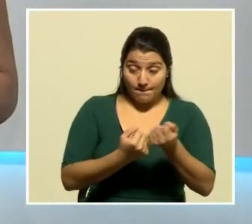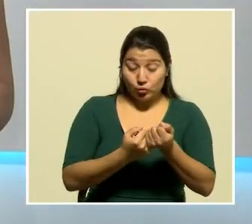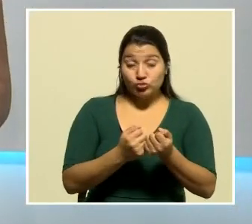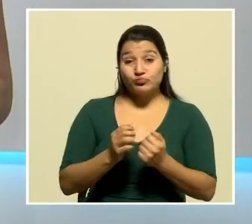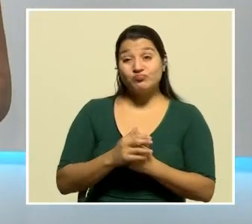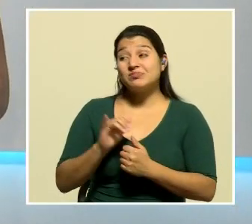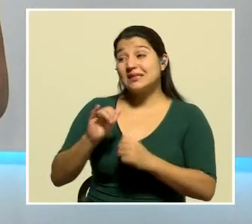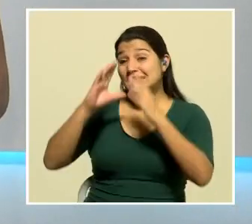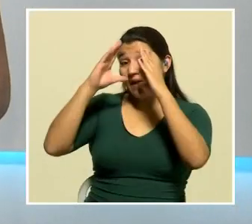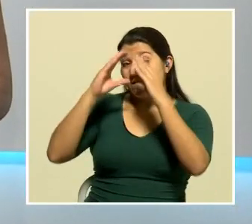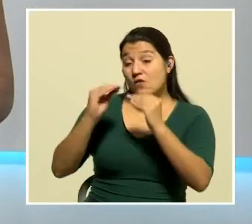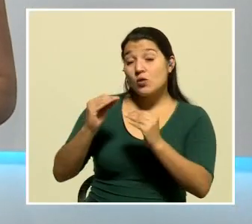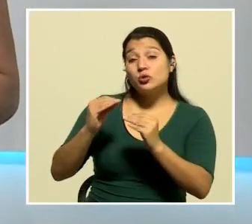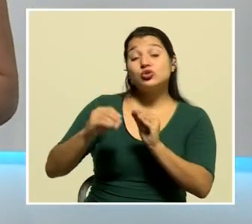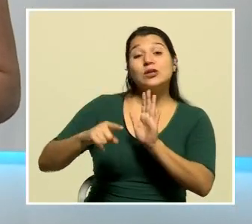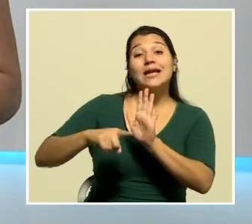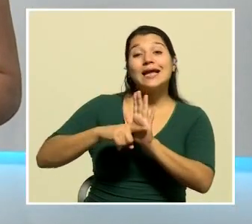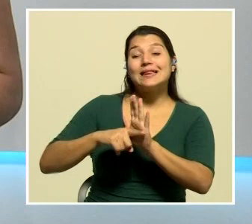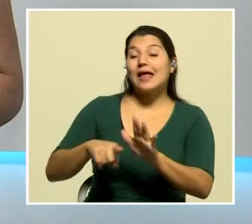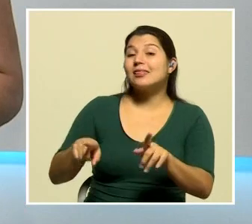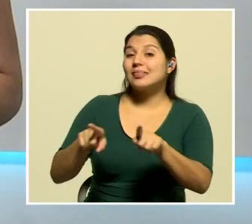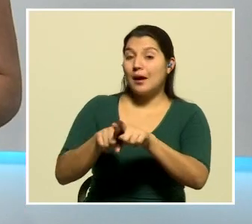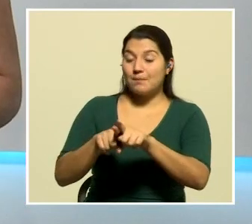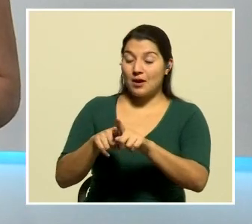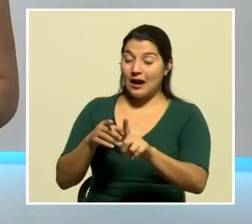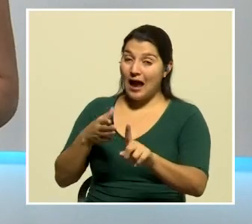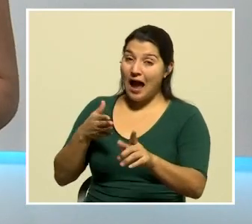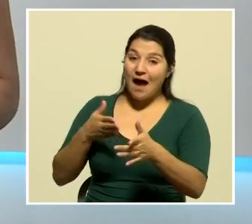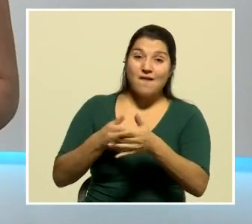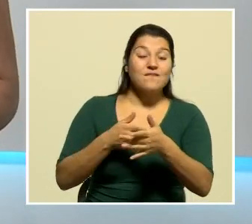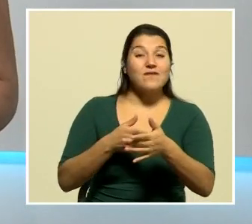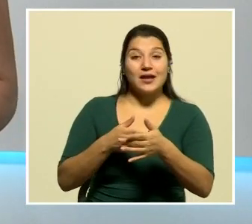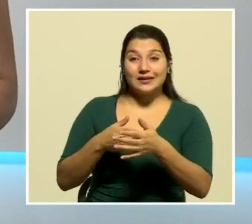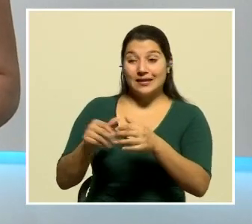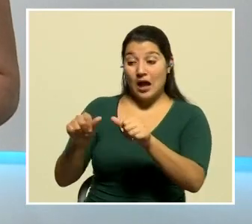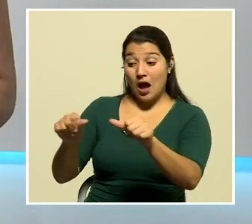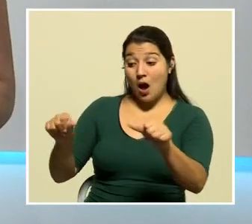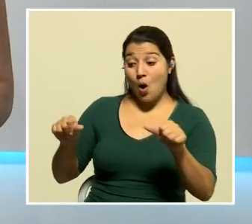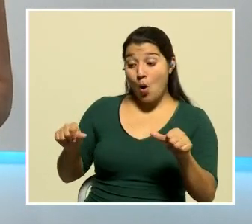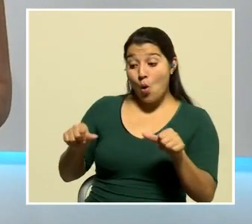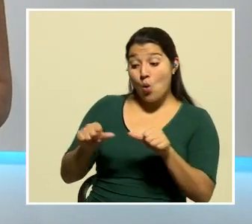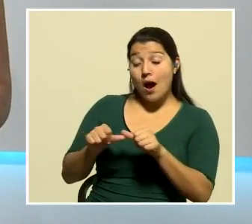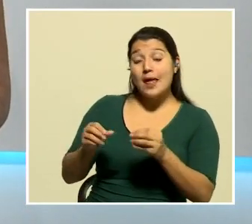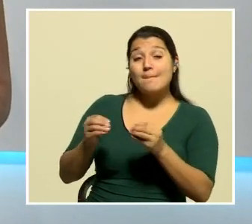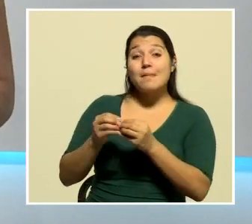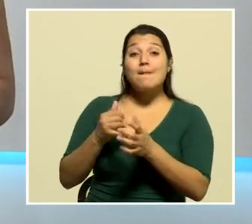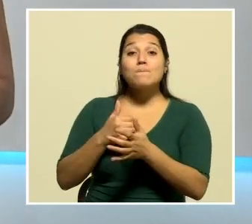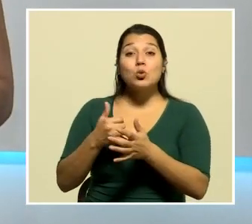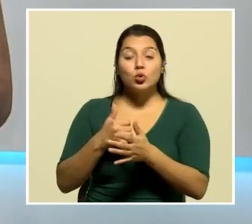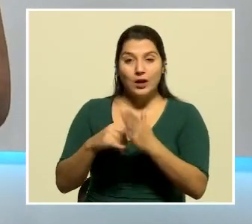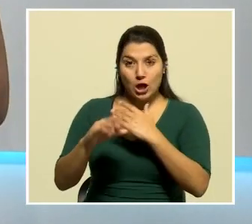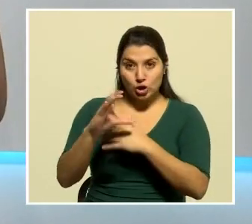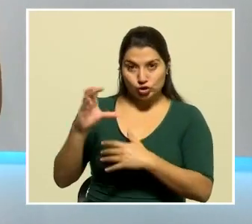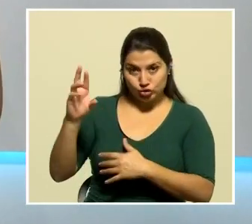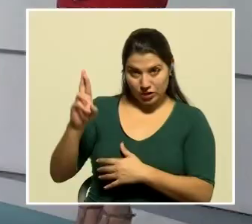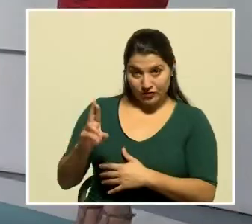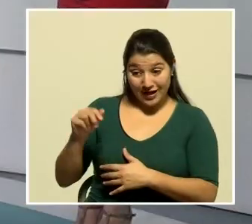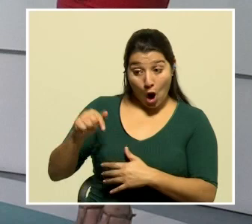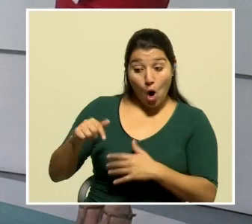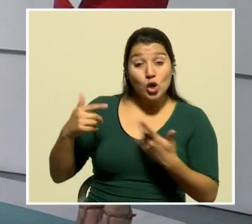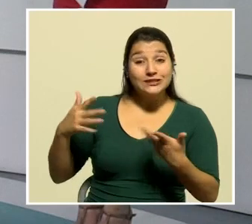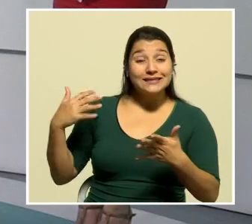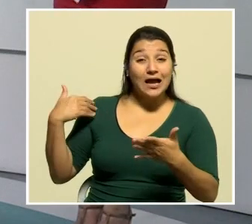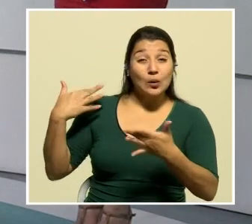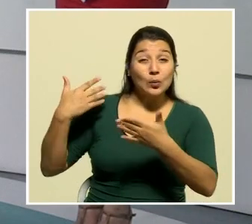datos negativos que también golpean fuertemente a uno de los sectores más vulnerables de nuestro país cuando se cumplen